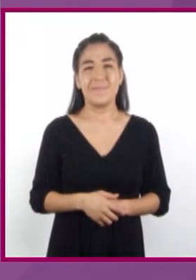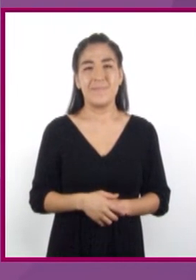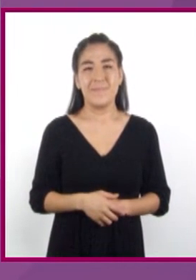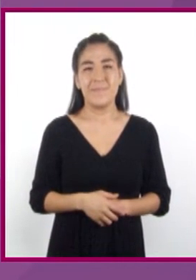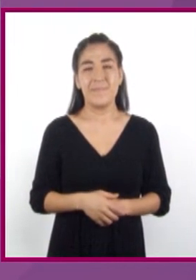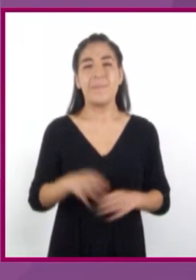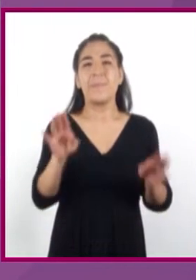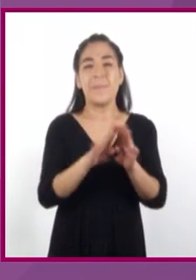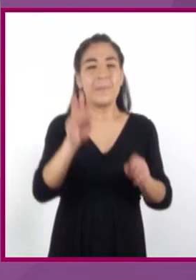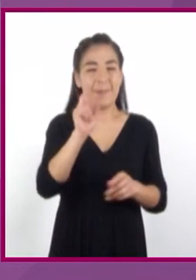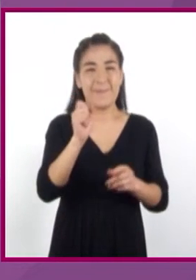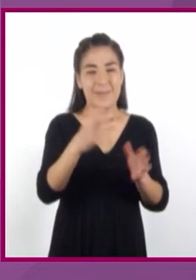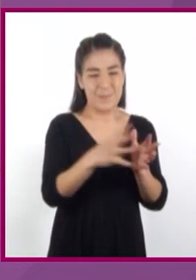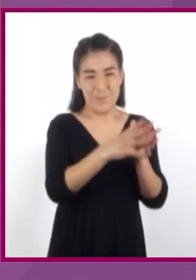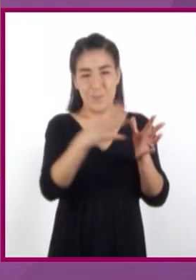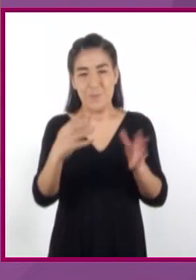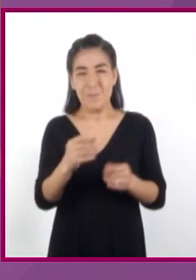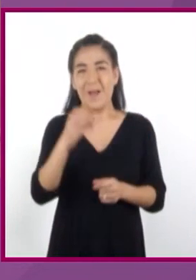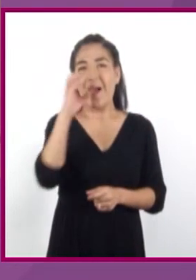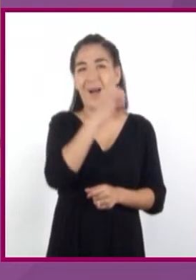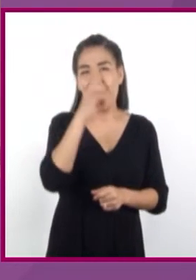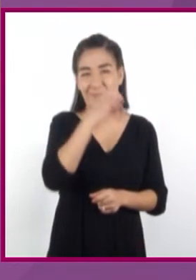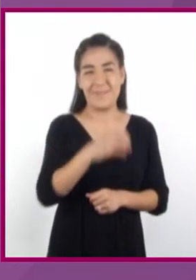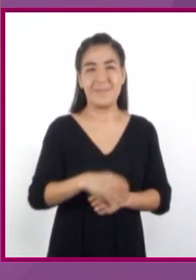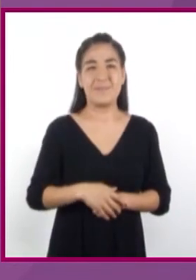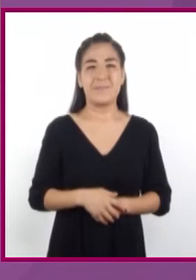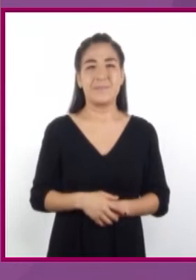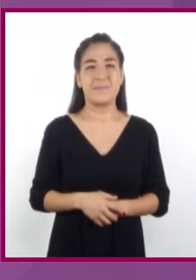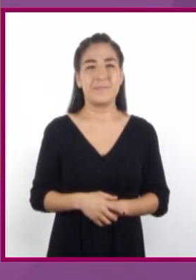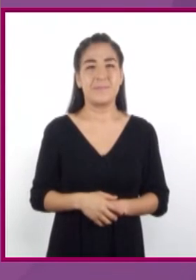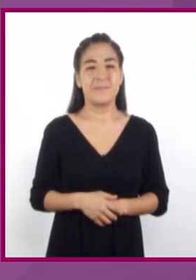La transmisión de calor.